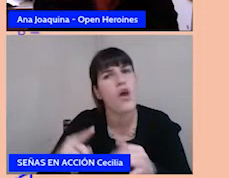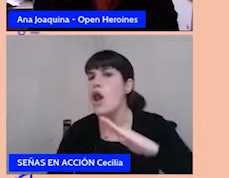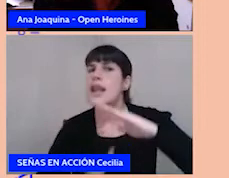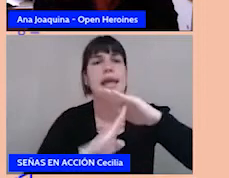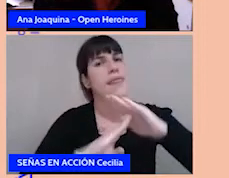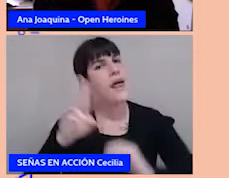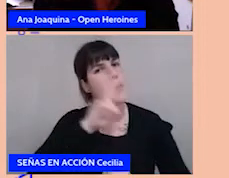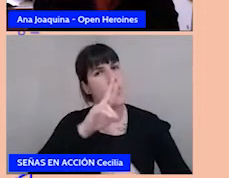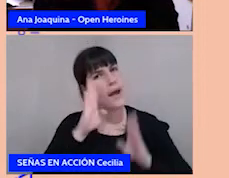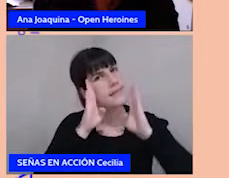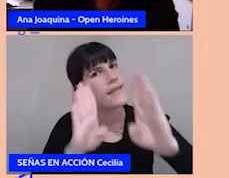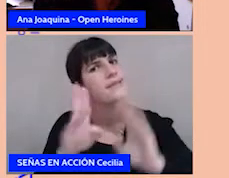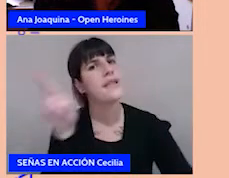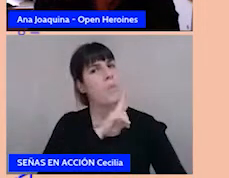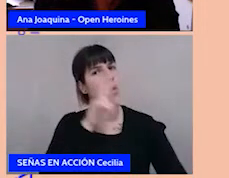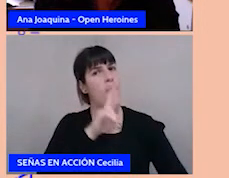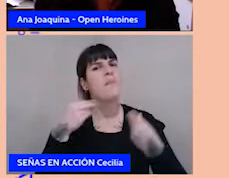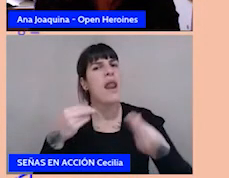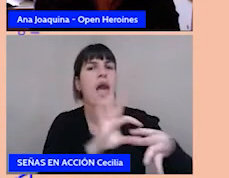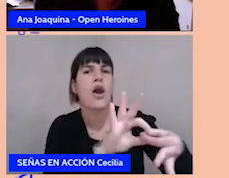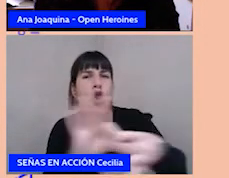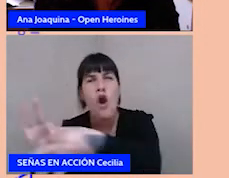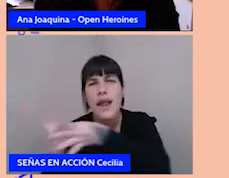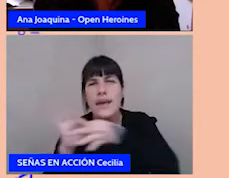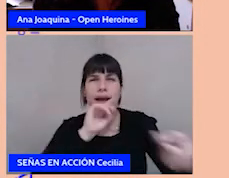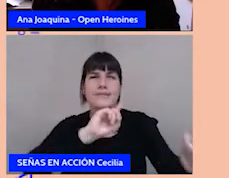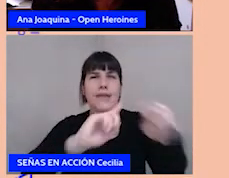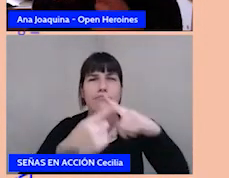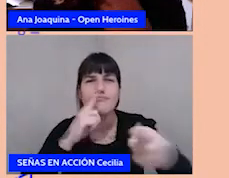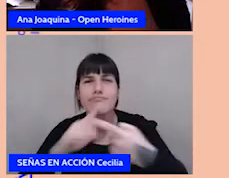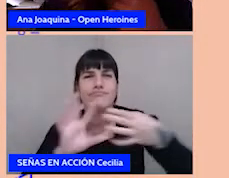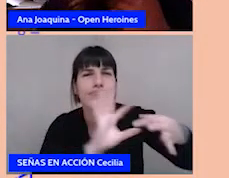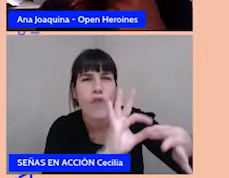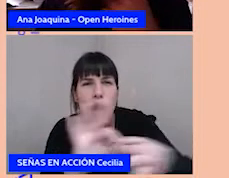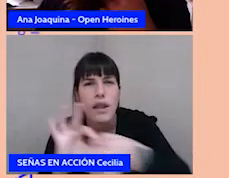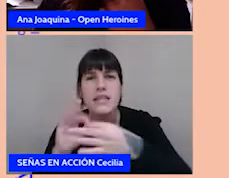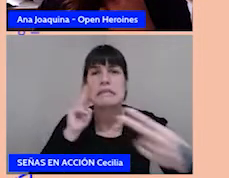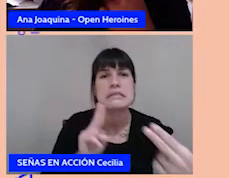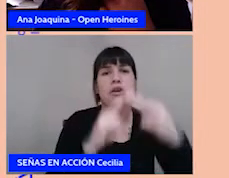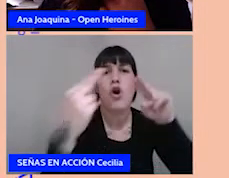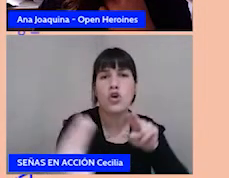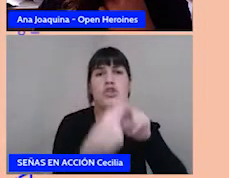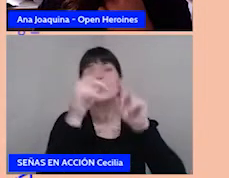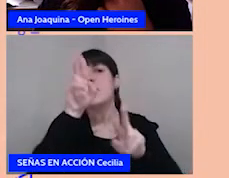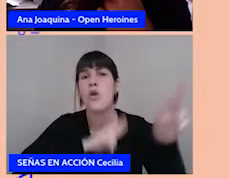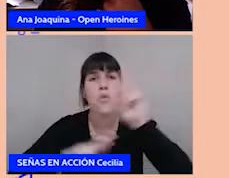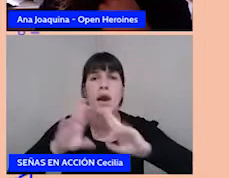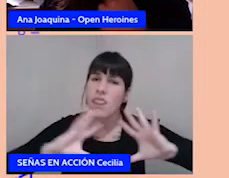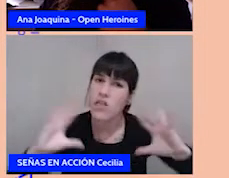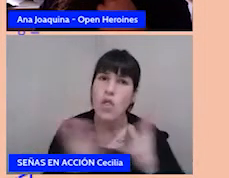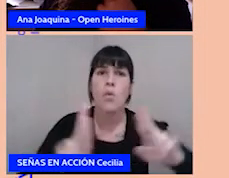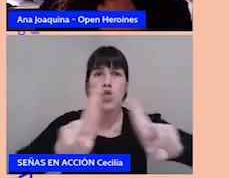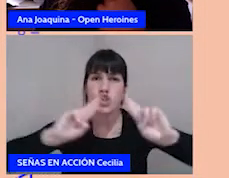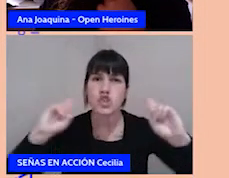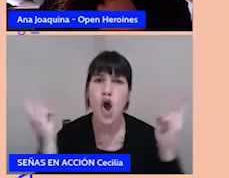conectan para alzar la voz, contar sus historias, conectar con mujeres de todo el mundo, entablar relaciones estrechas de sororidad, de motivación, de colaboración.